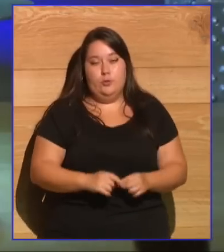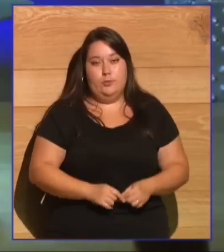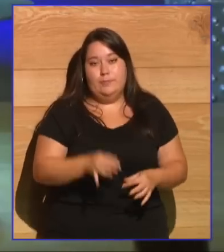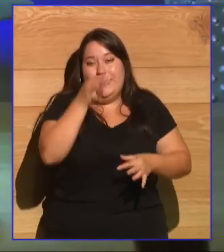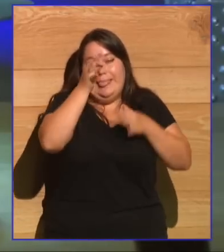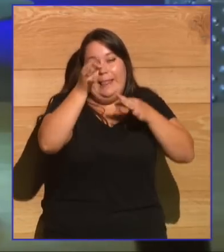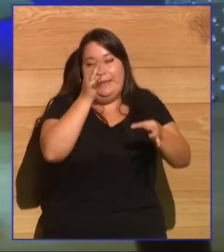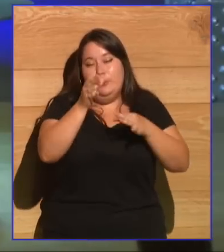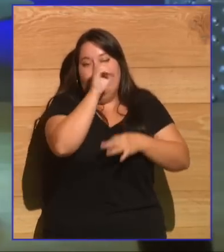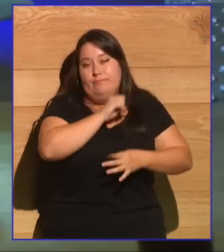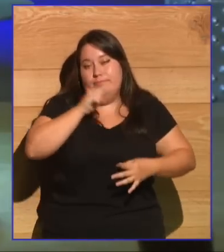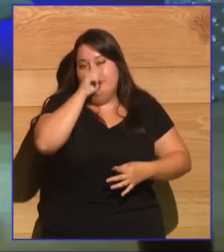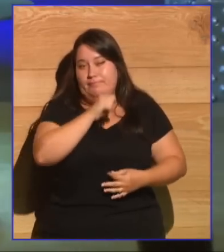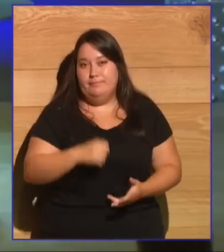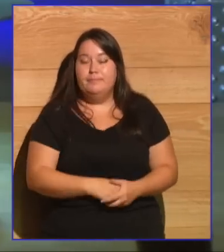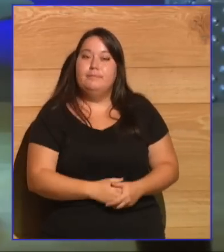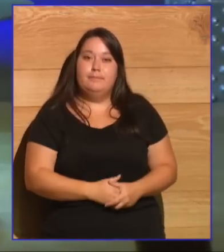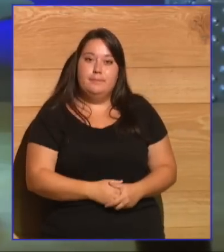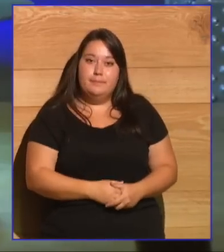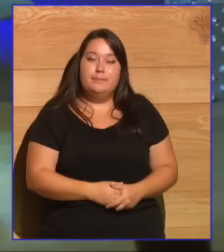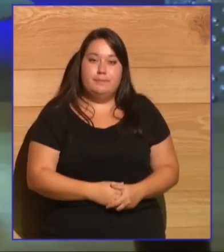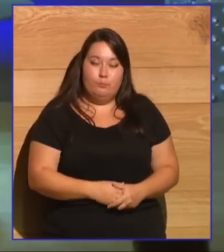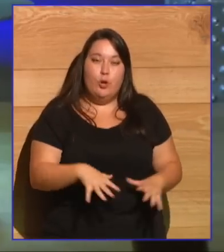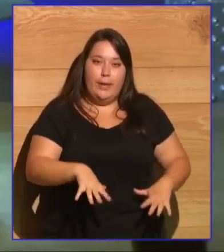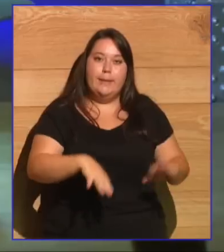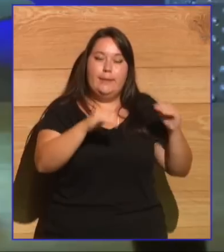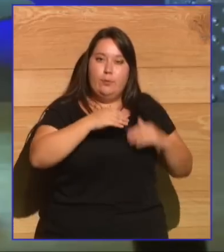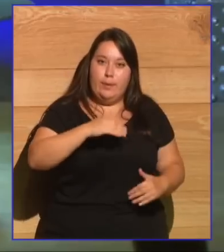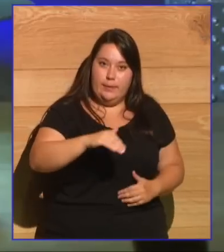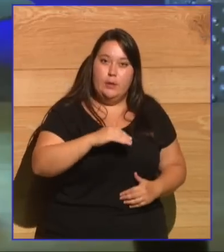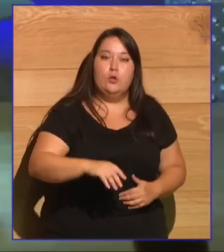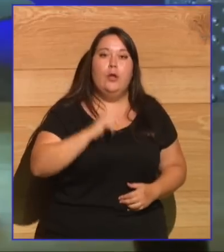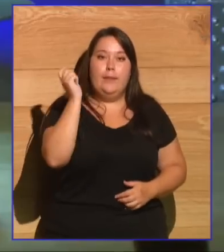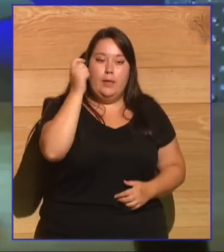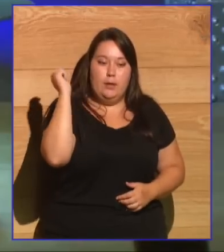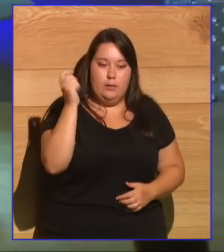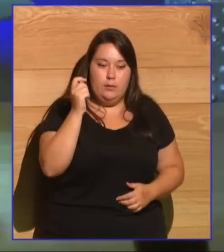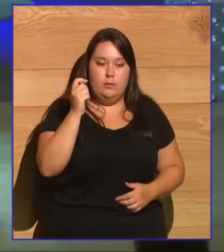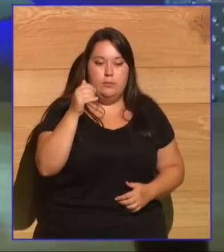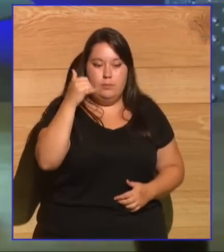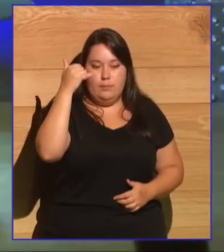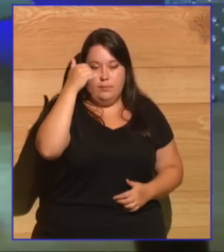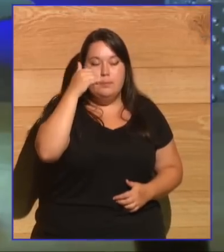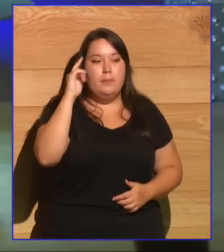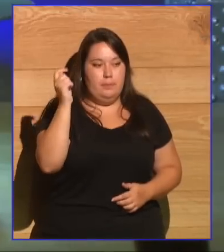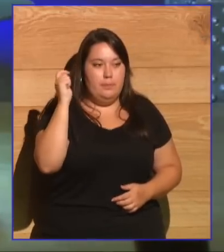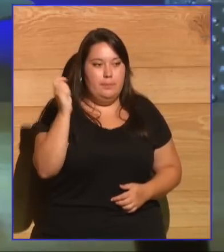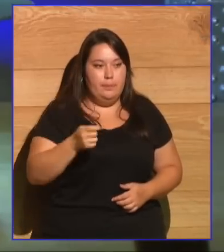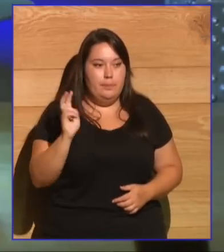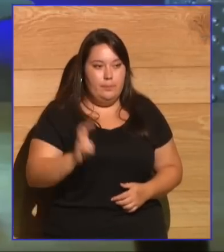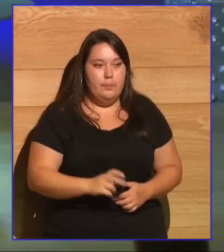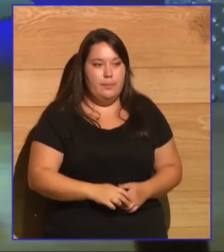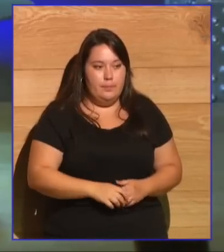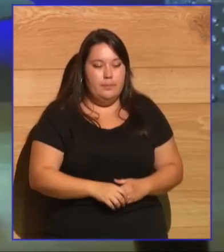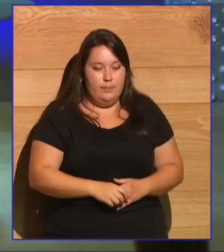por ejemplo no eso es todo el templo maldito vuelve indiana jones vuelve otra vuelve el héroe por alguna razón